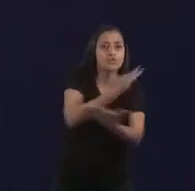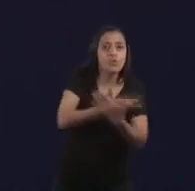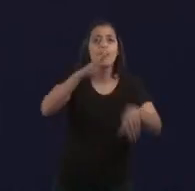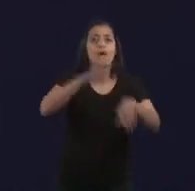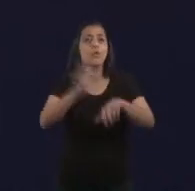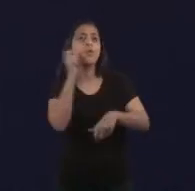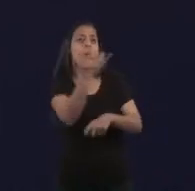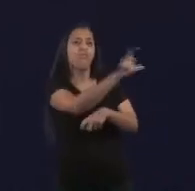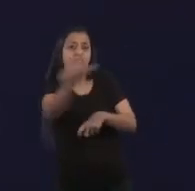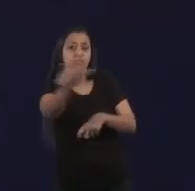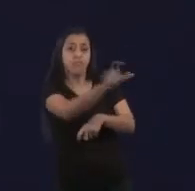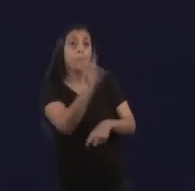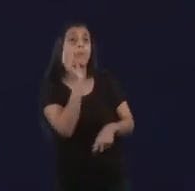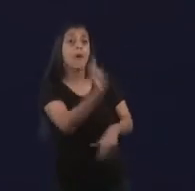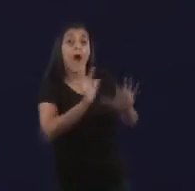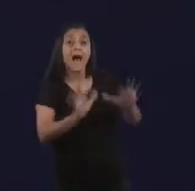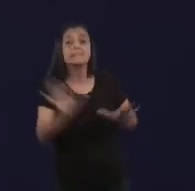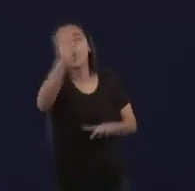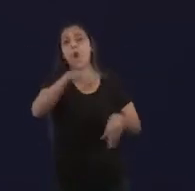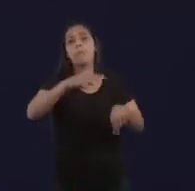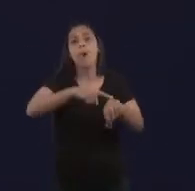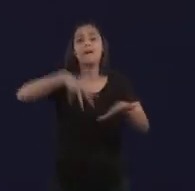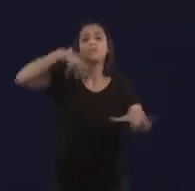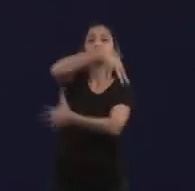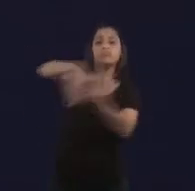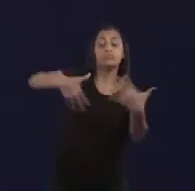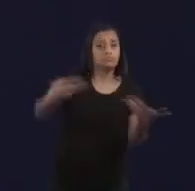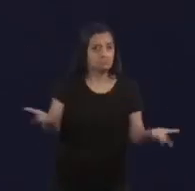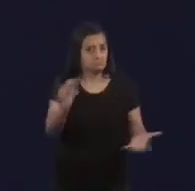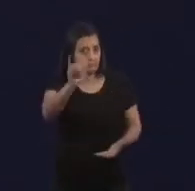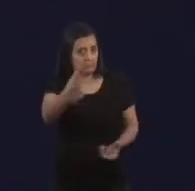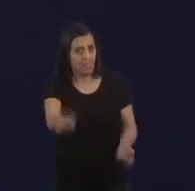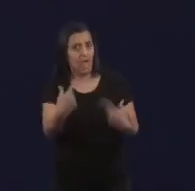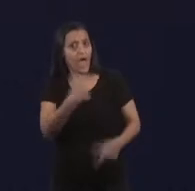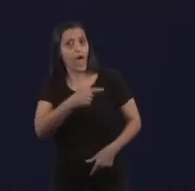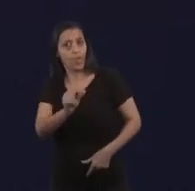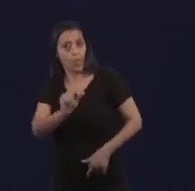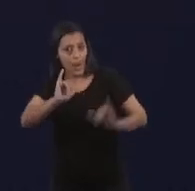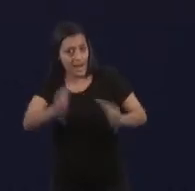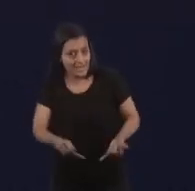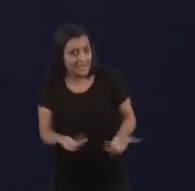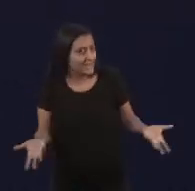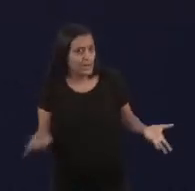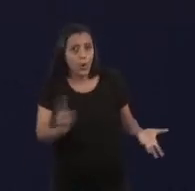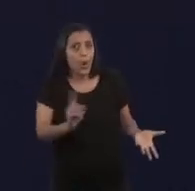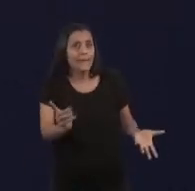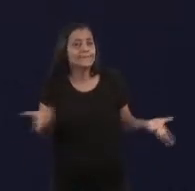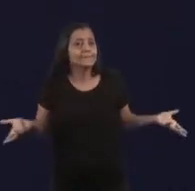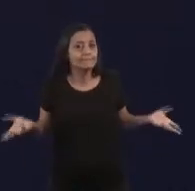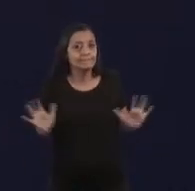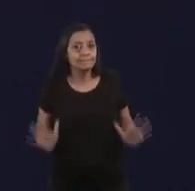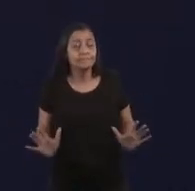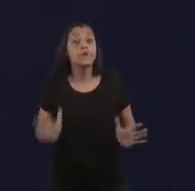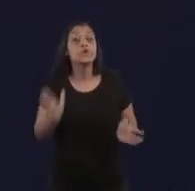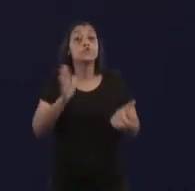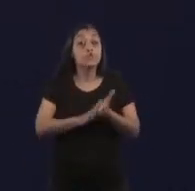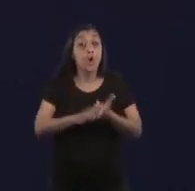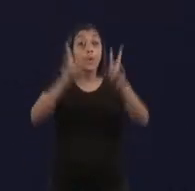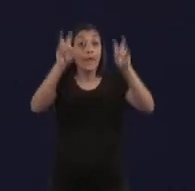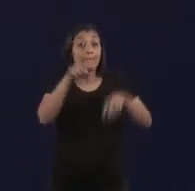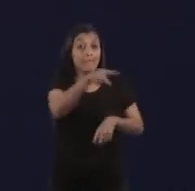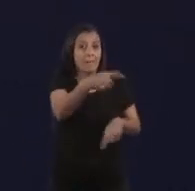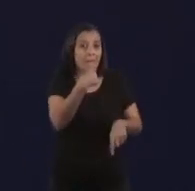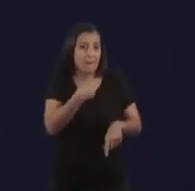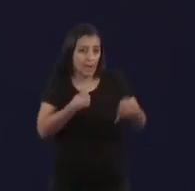o en una situación de un enfrentamiento es lastimoso, por supuesto, digamos, eso no te lo voy a negar. Con respecto a